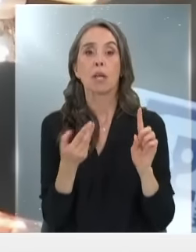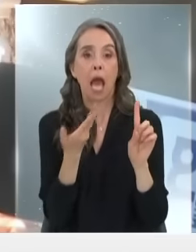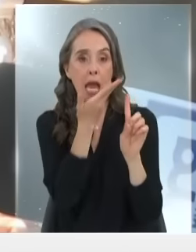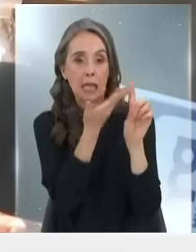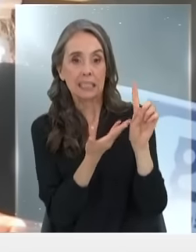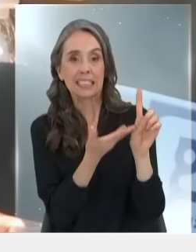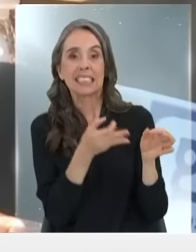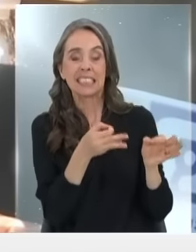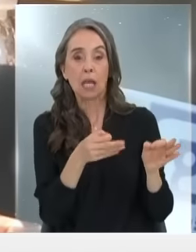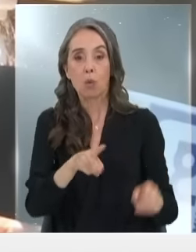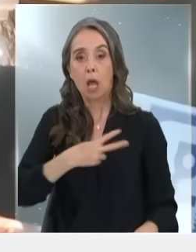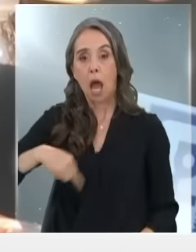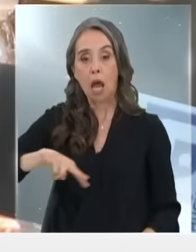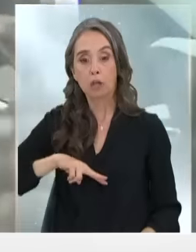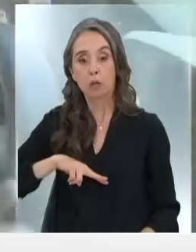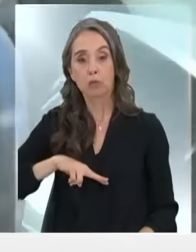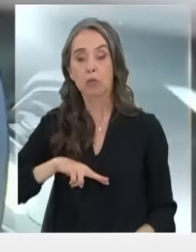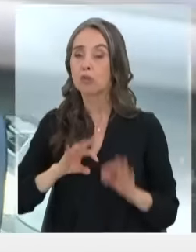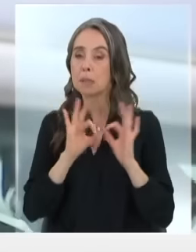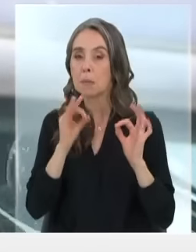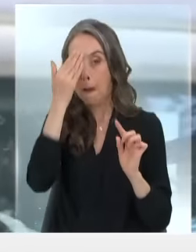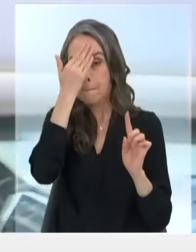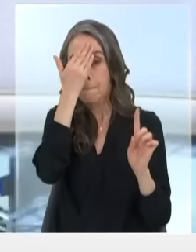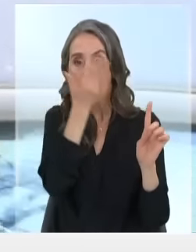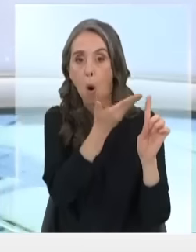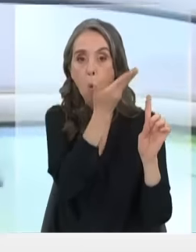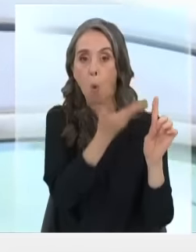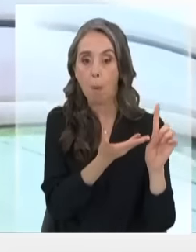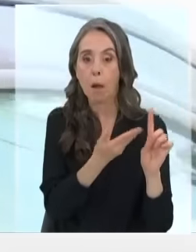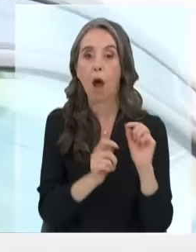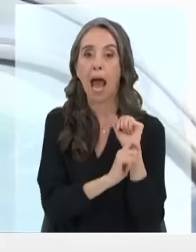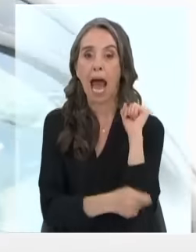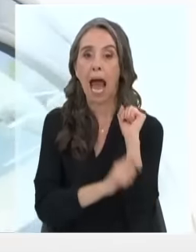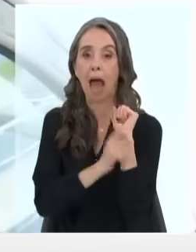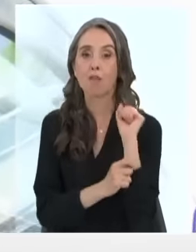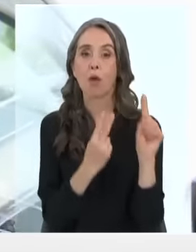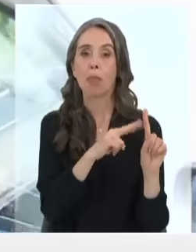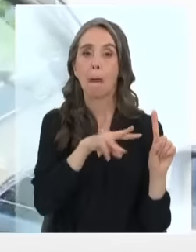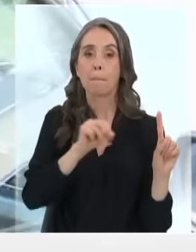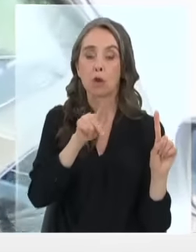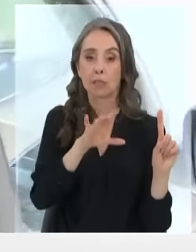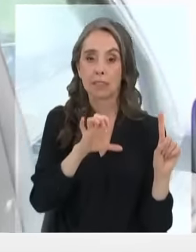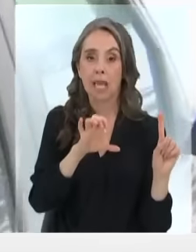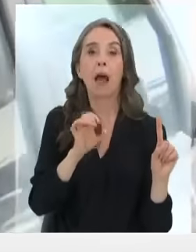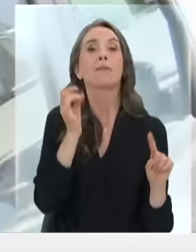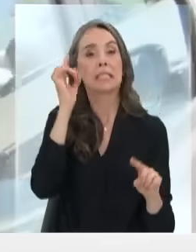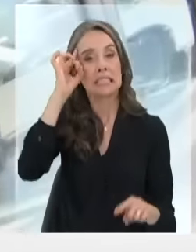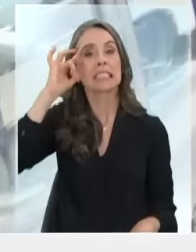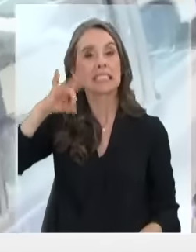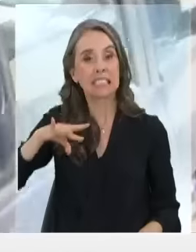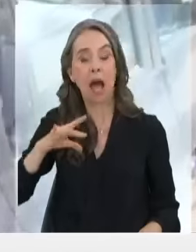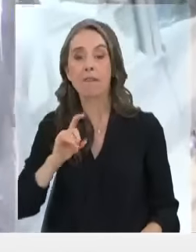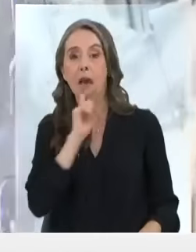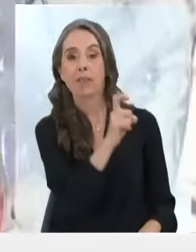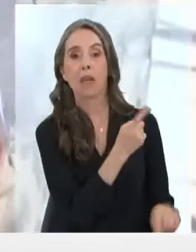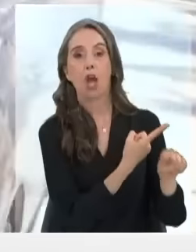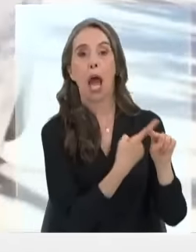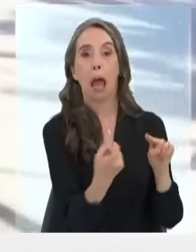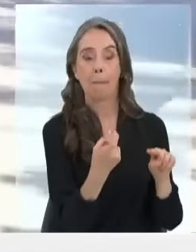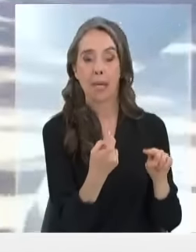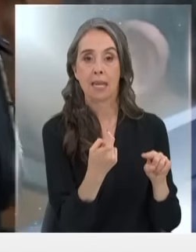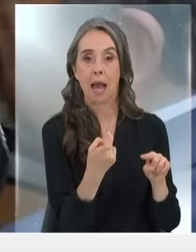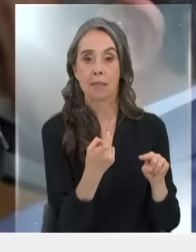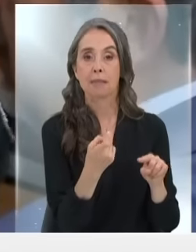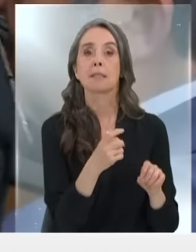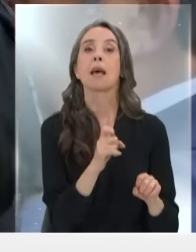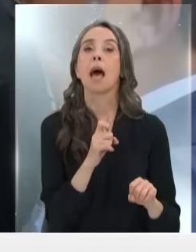tiene particularmente preocupados. En este momento los abogados de Monsalve ya tenían conocimiento de una amenaza que habría